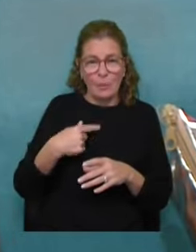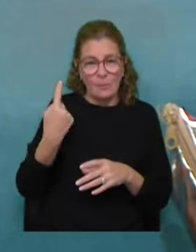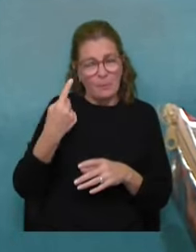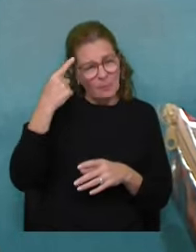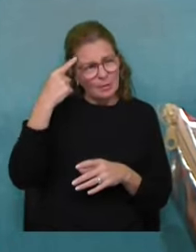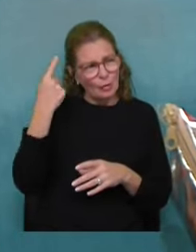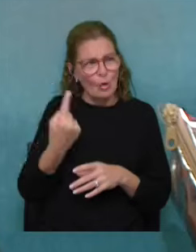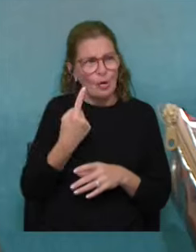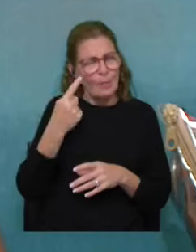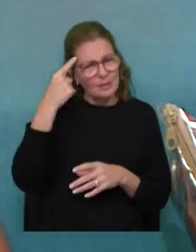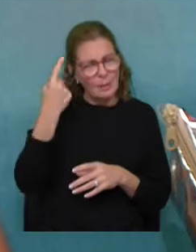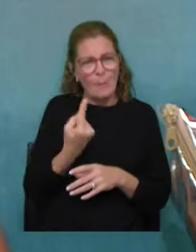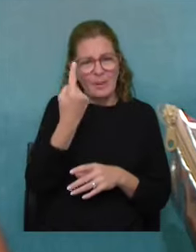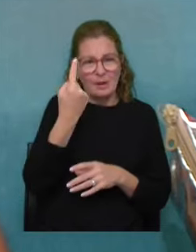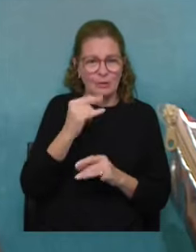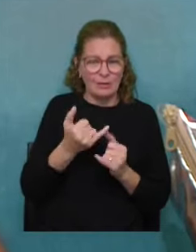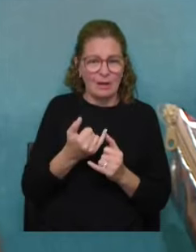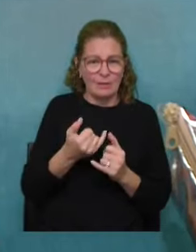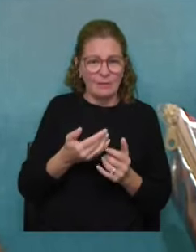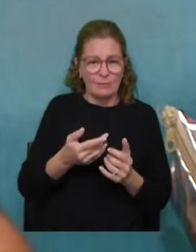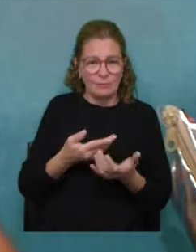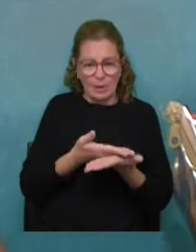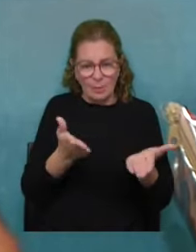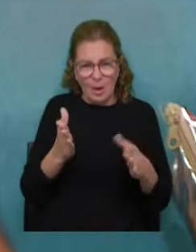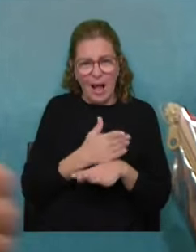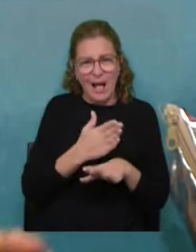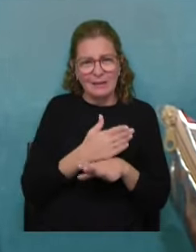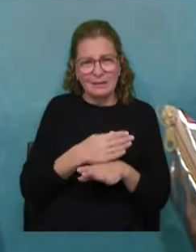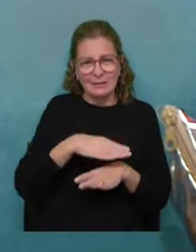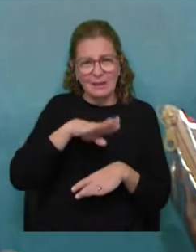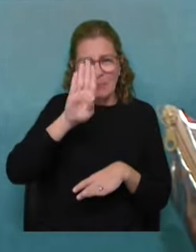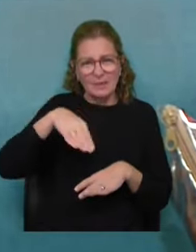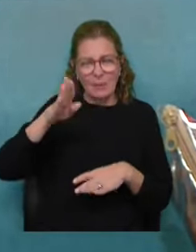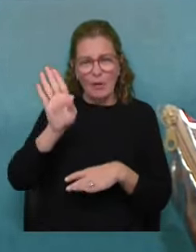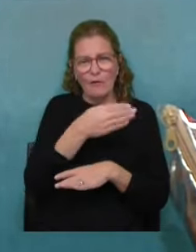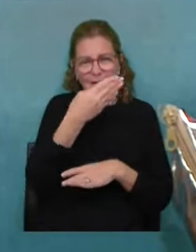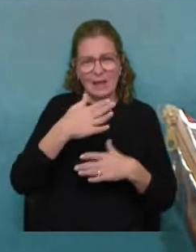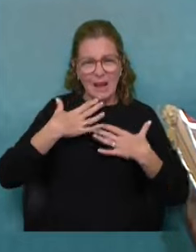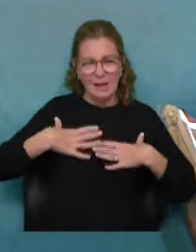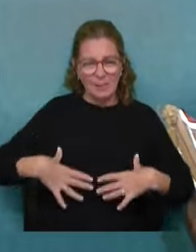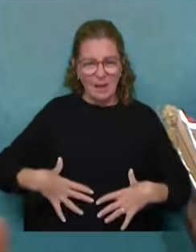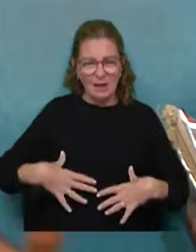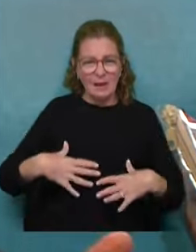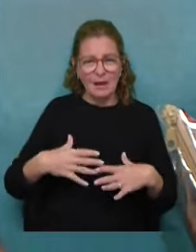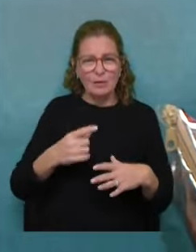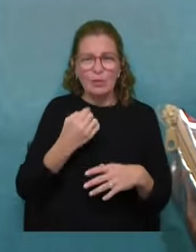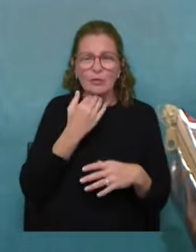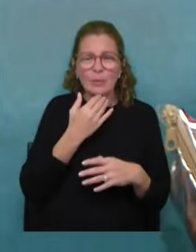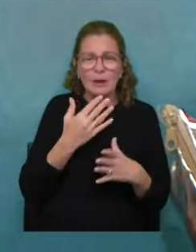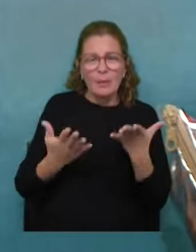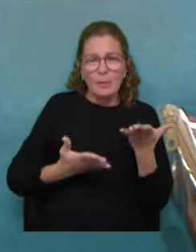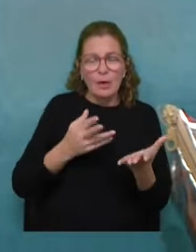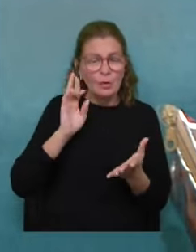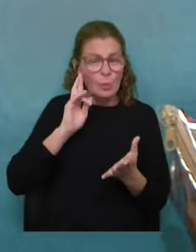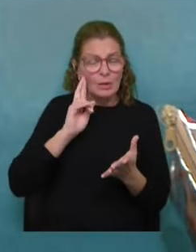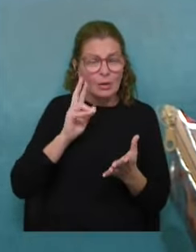Ya el primer show también salimos antes y pintamos banderas y pintamos remeras. No sé, porque tratar de moverse y hacer